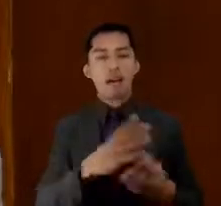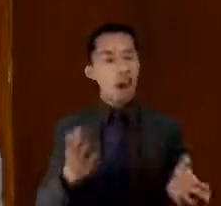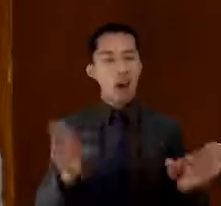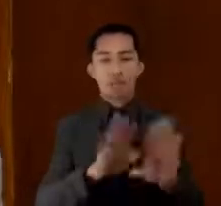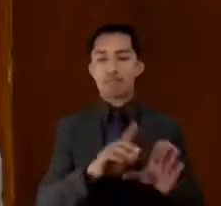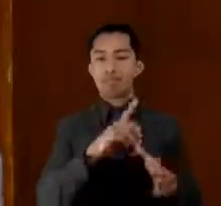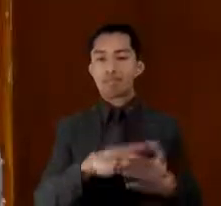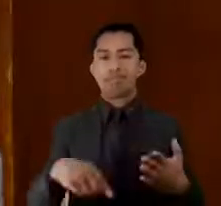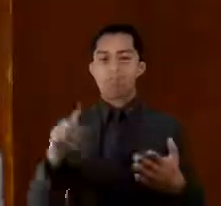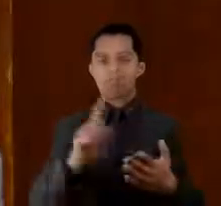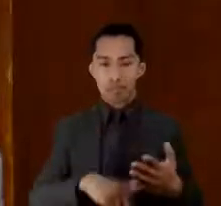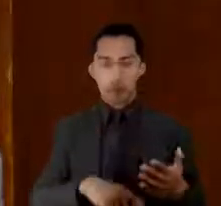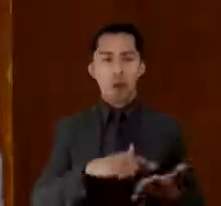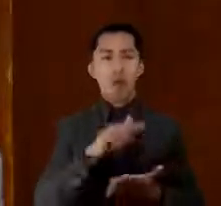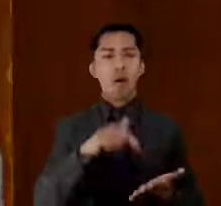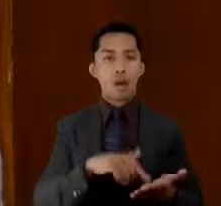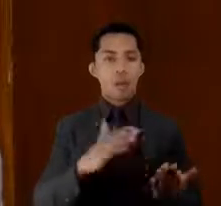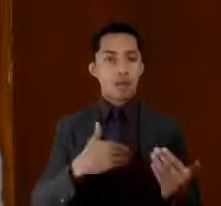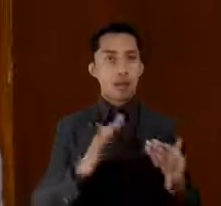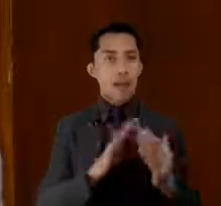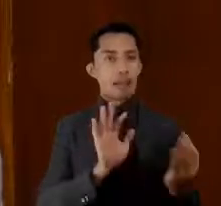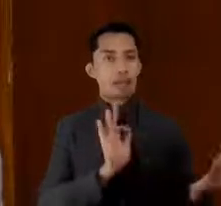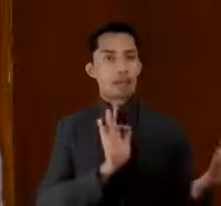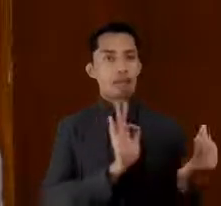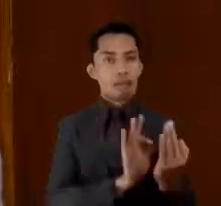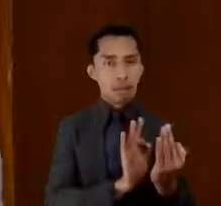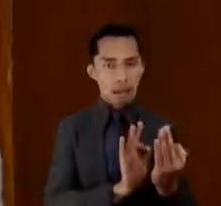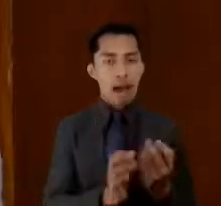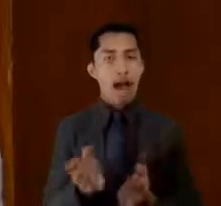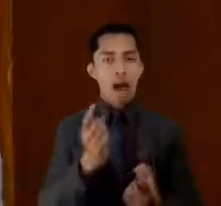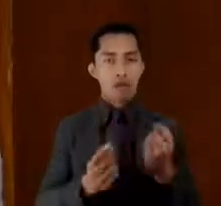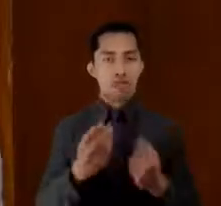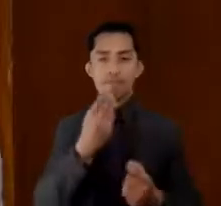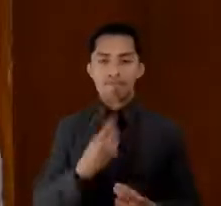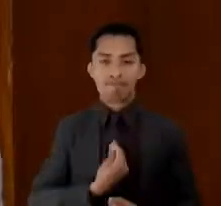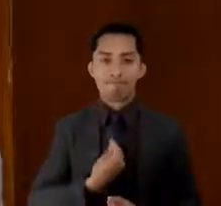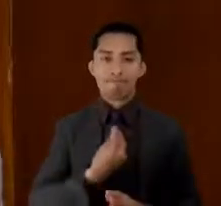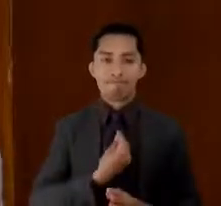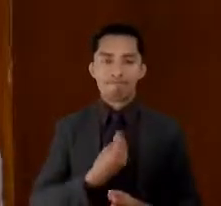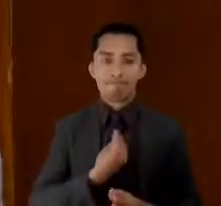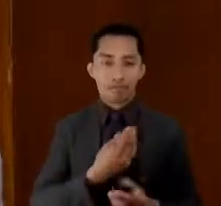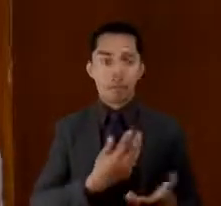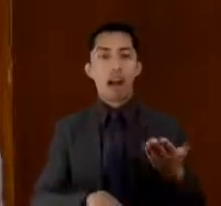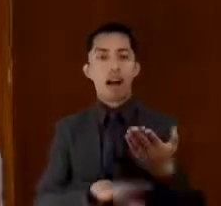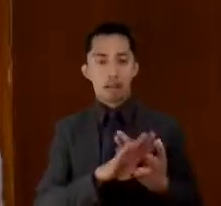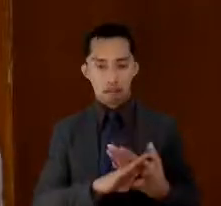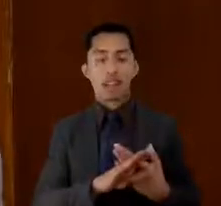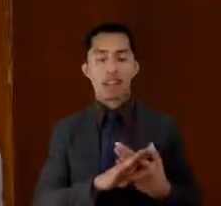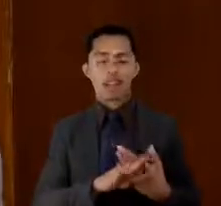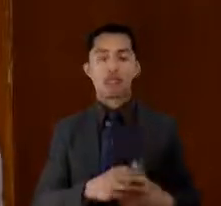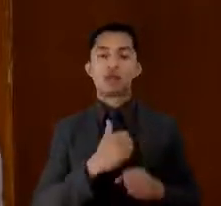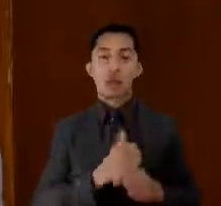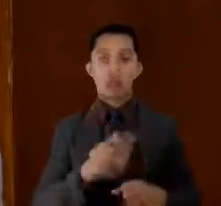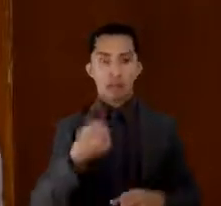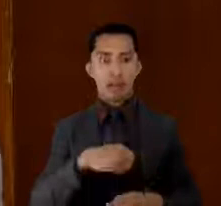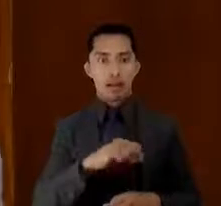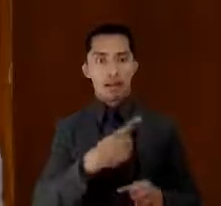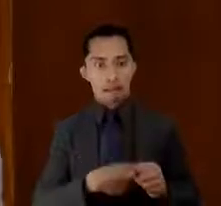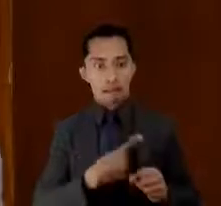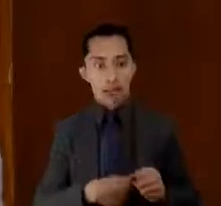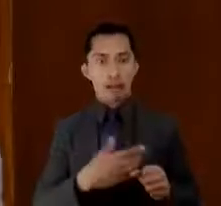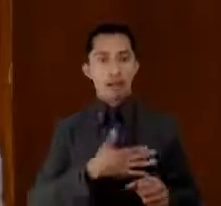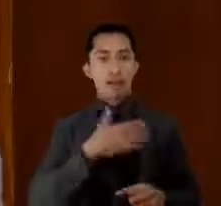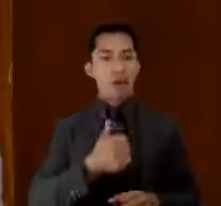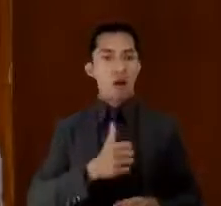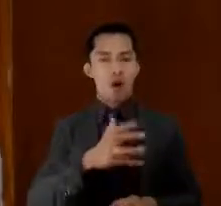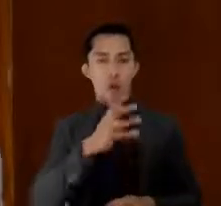clandestinos, que se ubican cerca de sus viviendas, debiendo soportar los efectos nocivos que estos tienen para su salud y su bienestar.